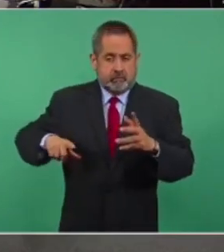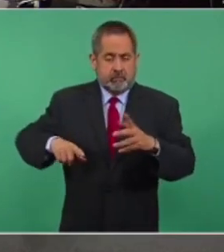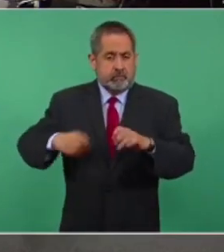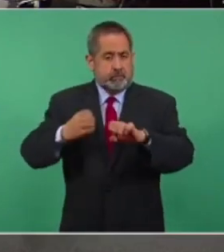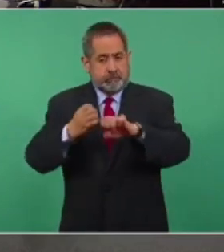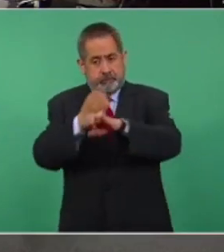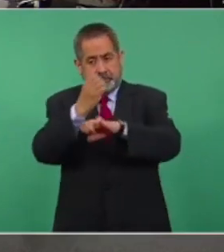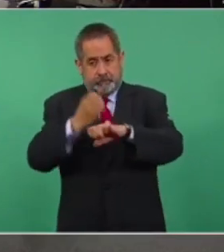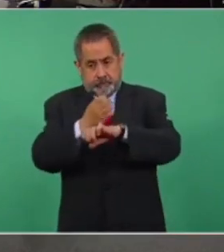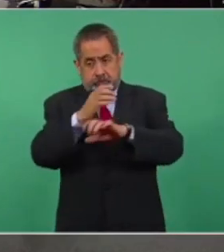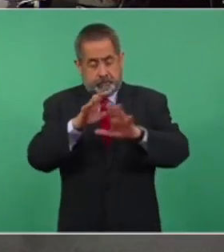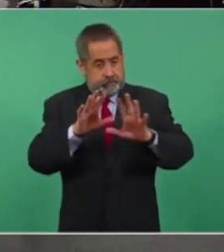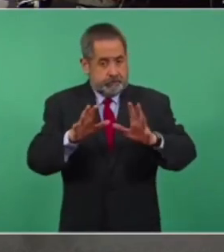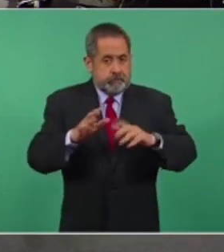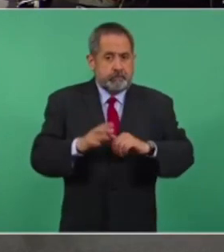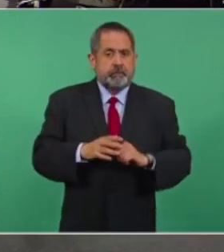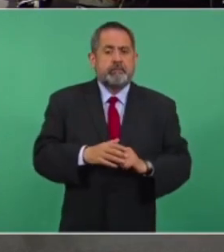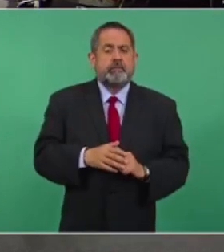estatales